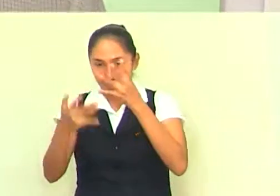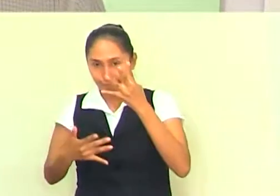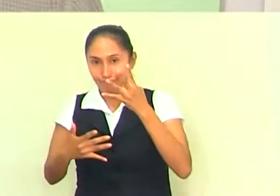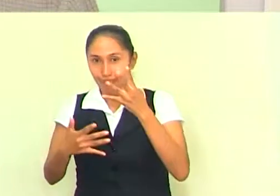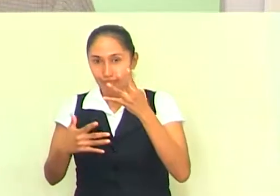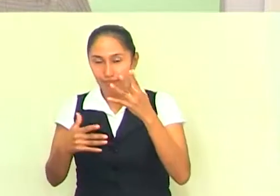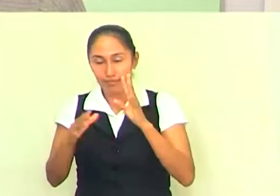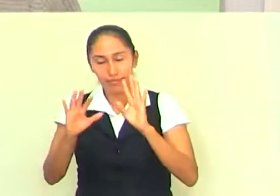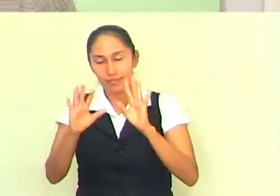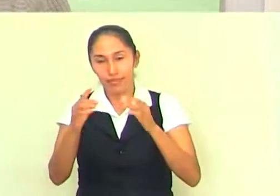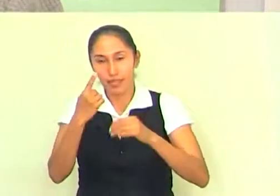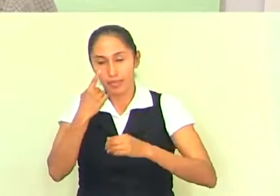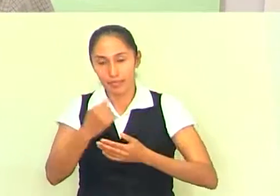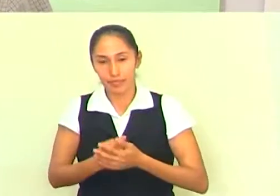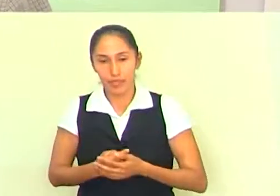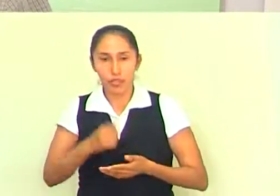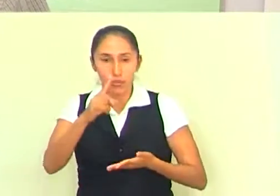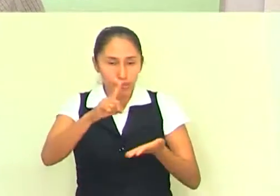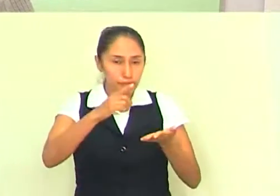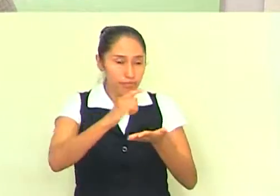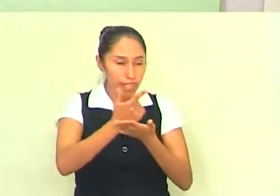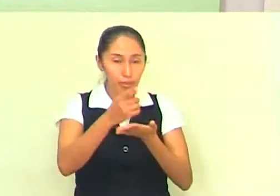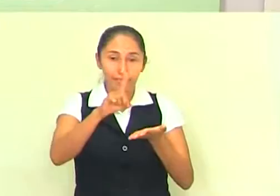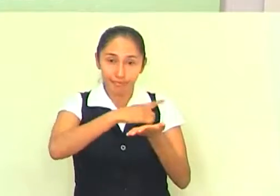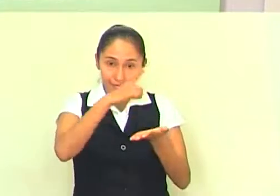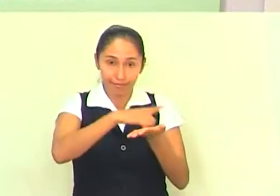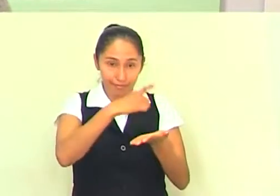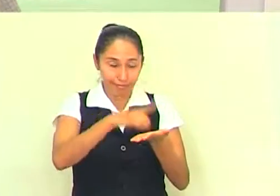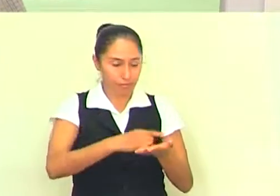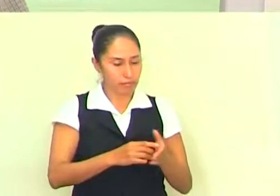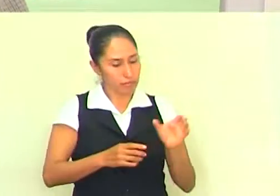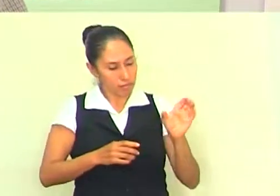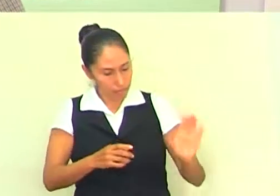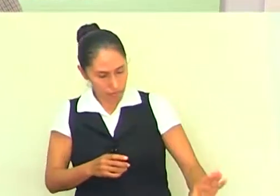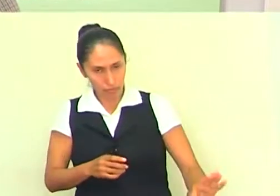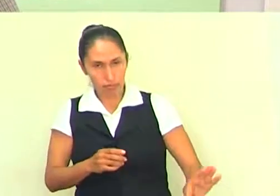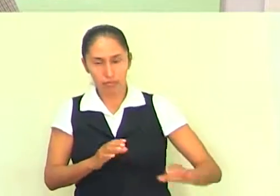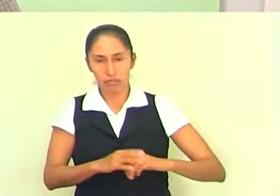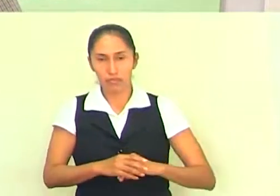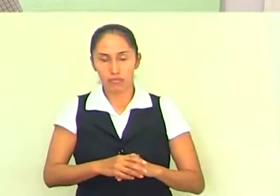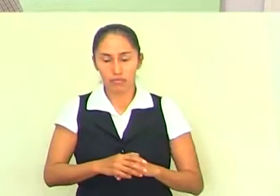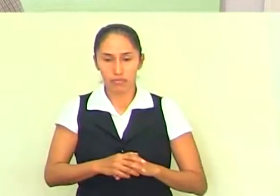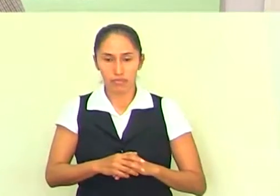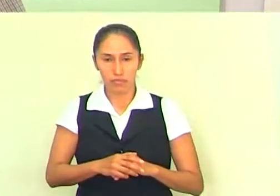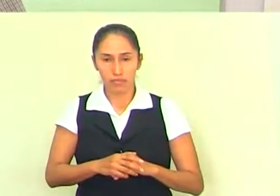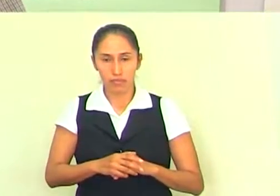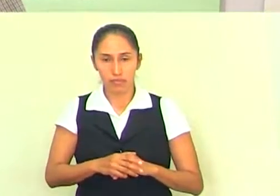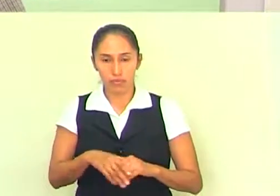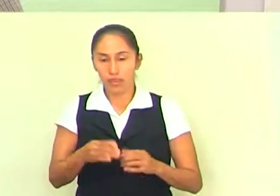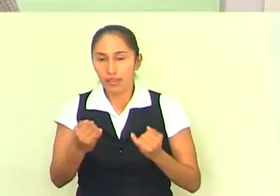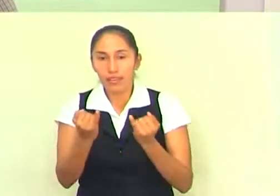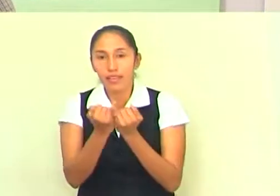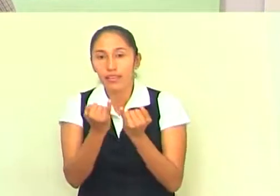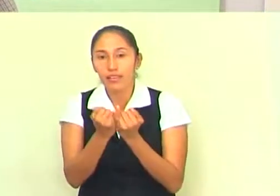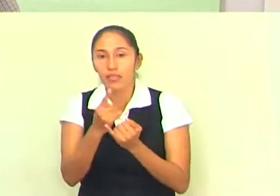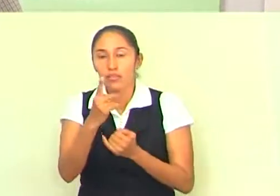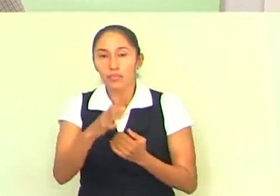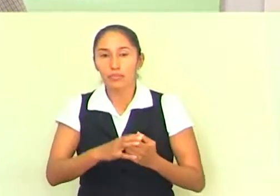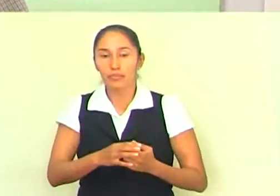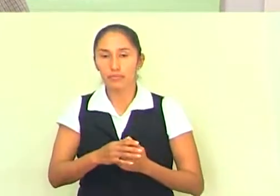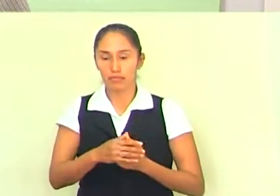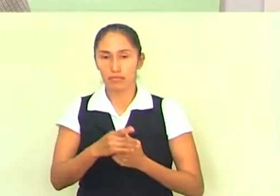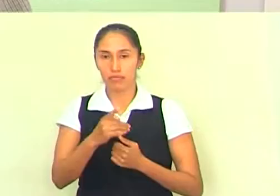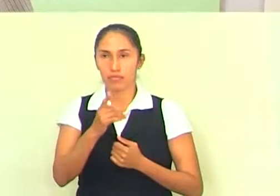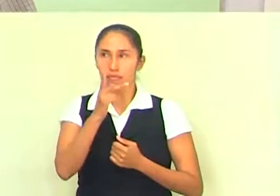ahí listo tu diccionario, pero también que busques el significado, la etimología de estas palabras,